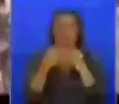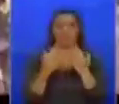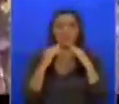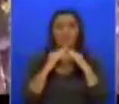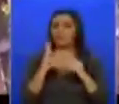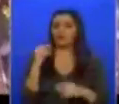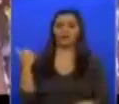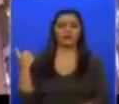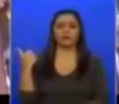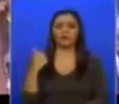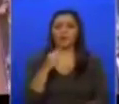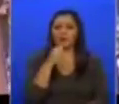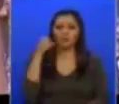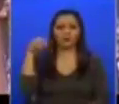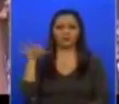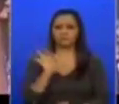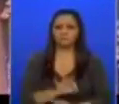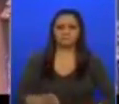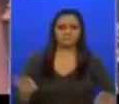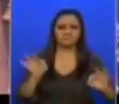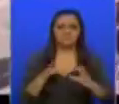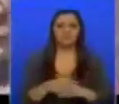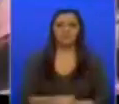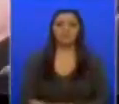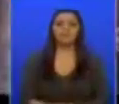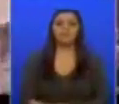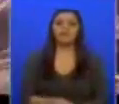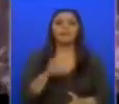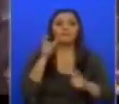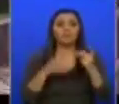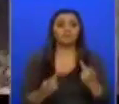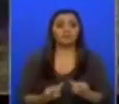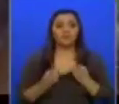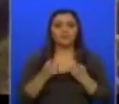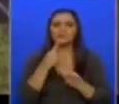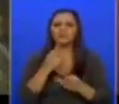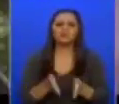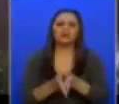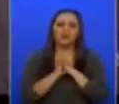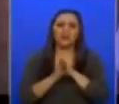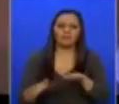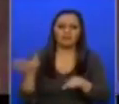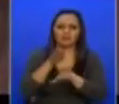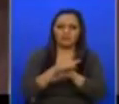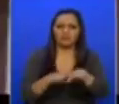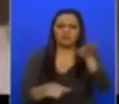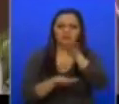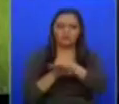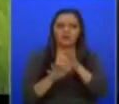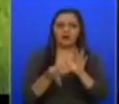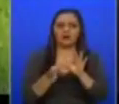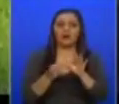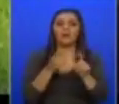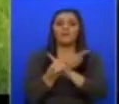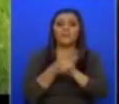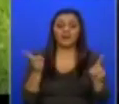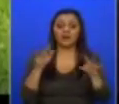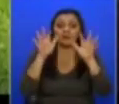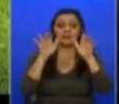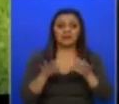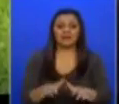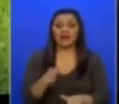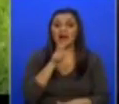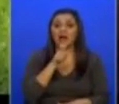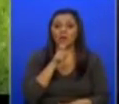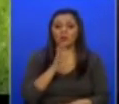no cuentan con servicios básicos. Los habitantes del sector piden el relleno hidráulico. Sin embargo, Carlos Bernal,